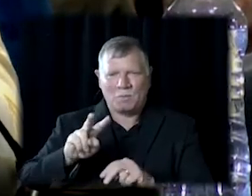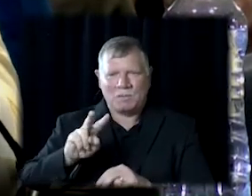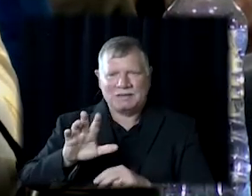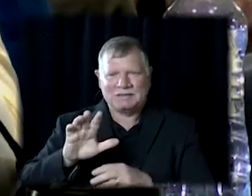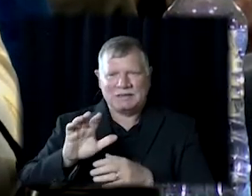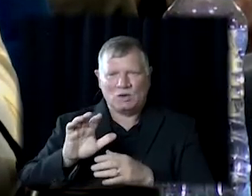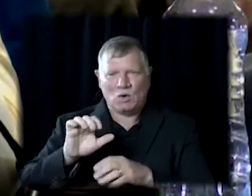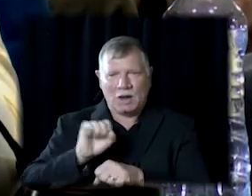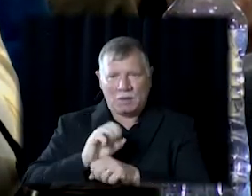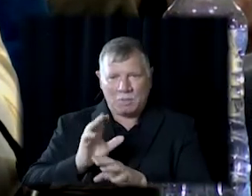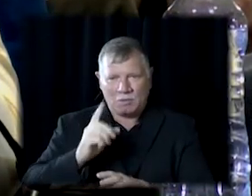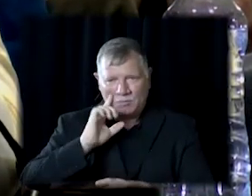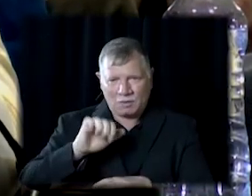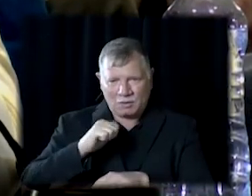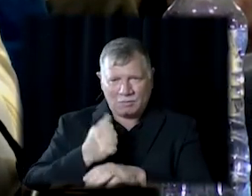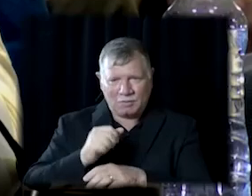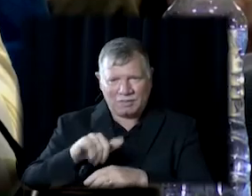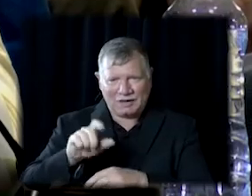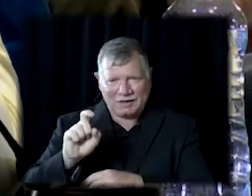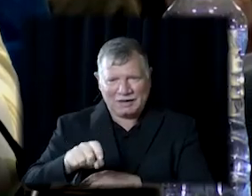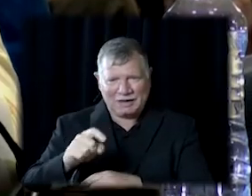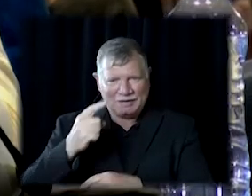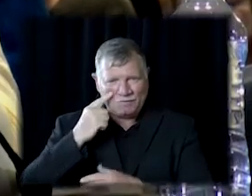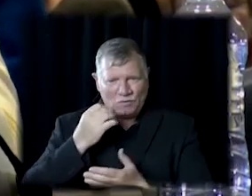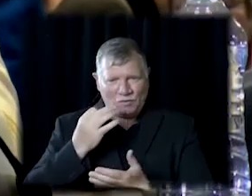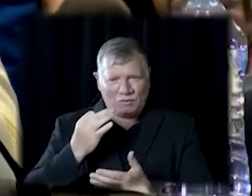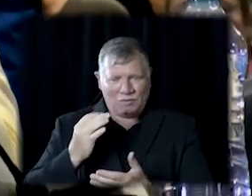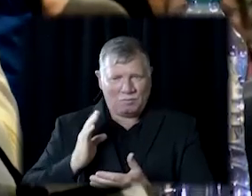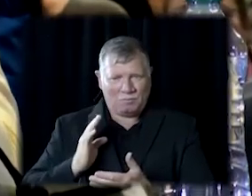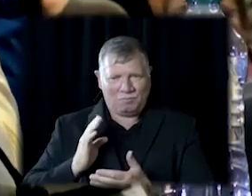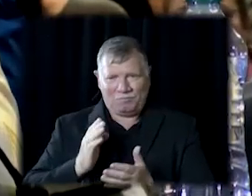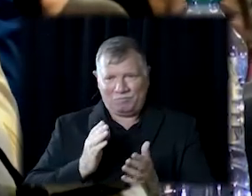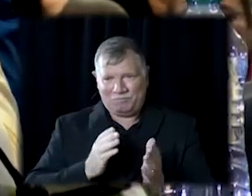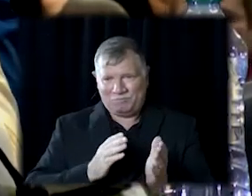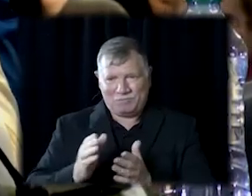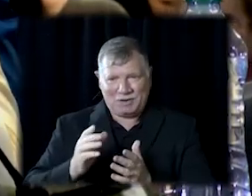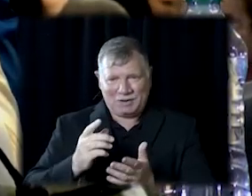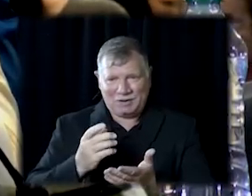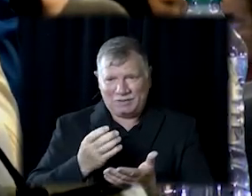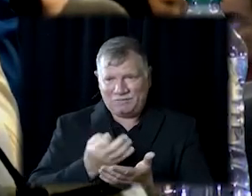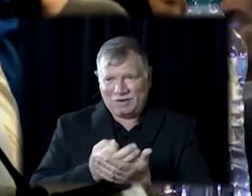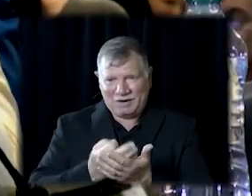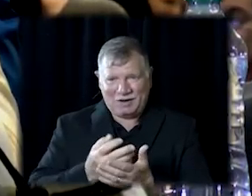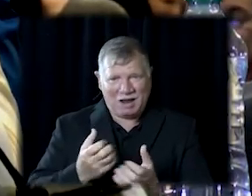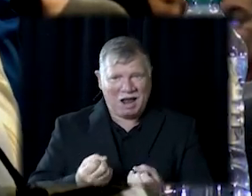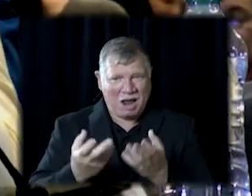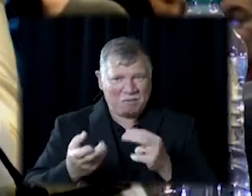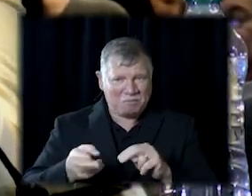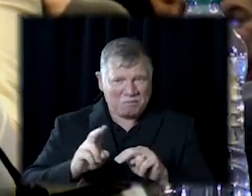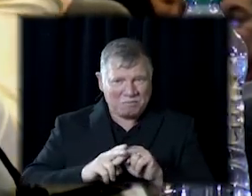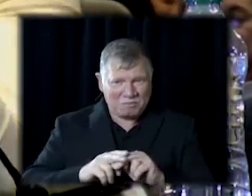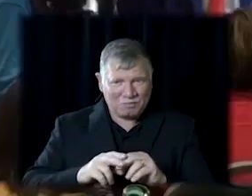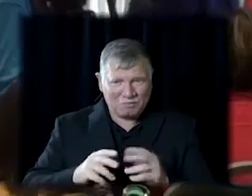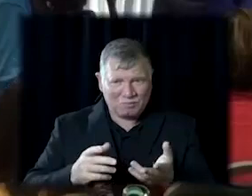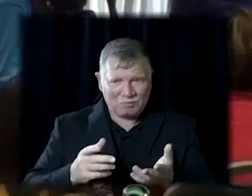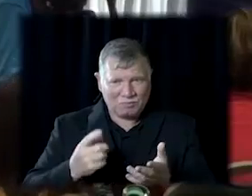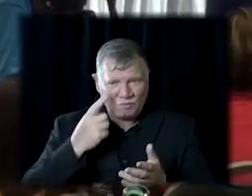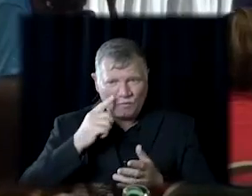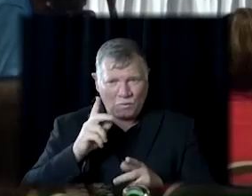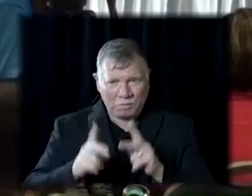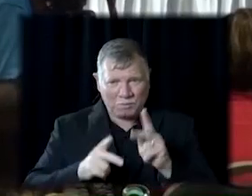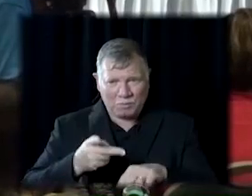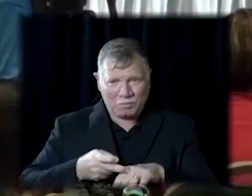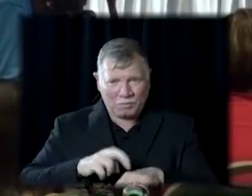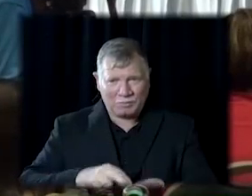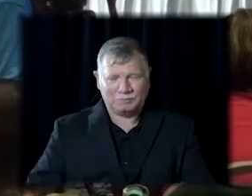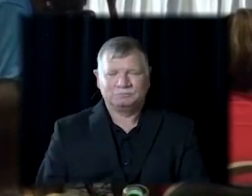empleados para implantar todas las necesidades de este plan fiscal. ¿Cuánto sería el costo para el pueblo de Puerto Rico de este aumento de empleados? En